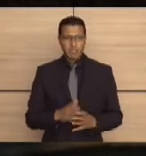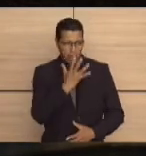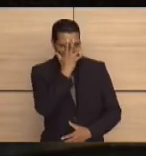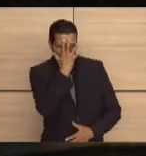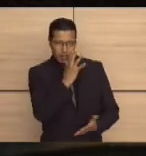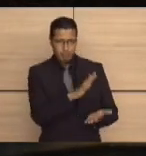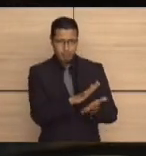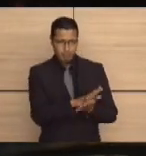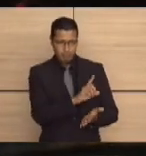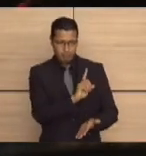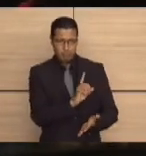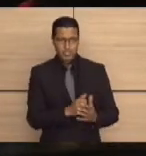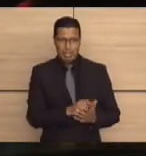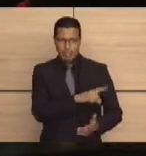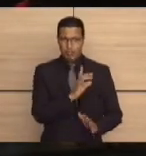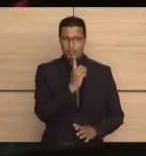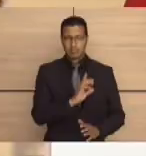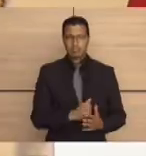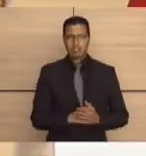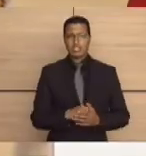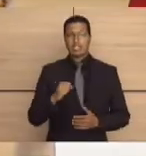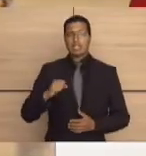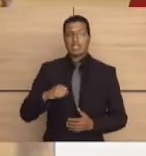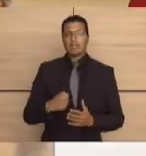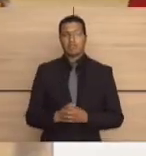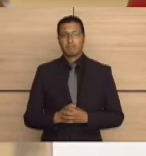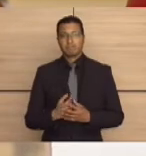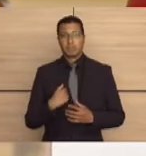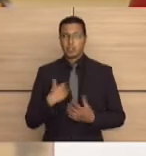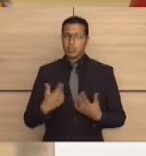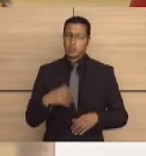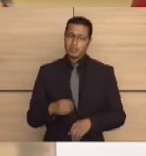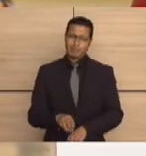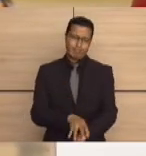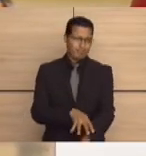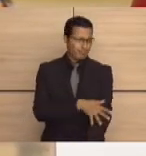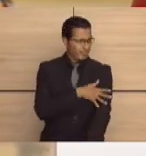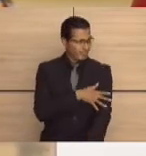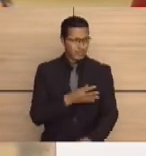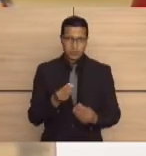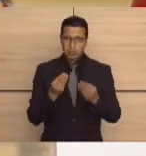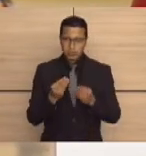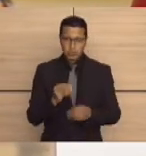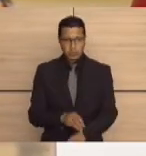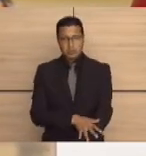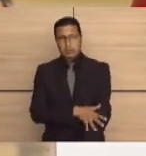Sin timidez. Vea, la profe se lanzó. Realmente estamos demasiado emocionados, muy